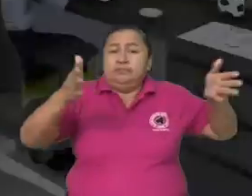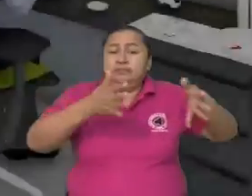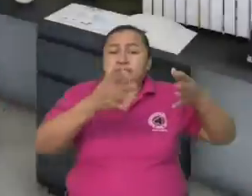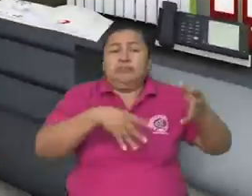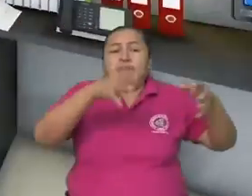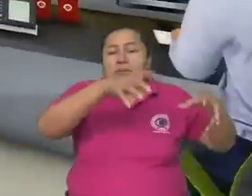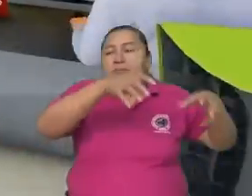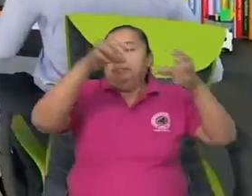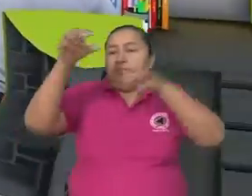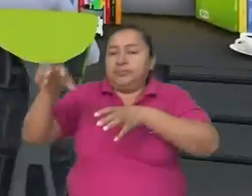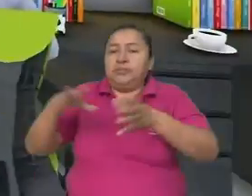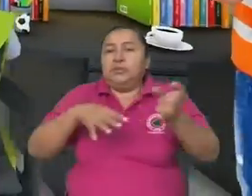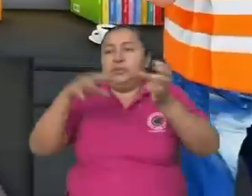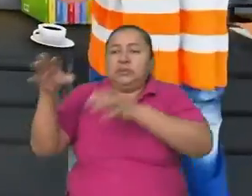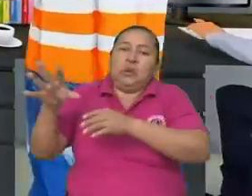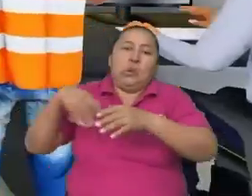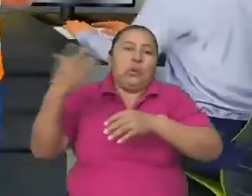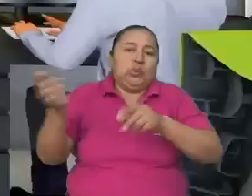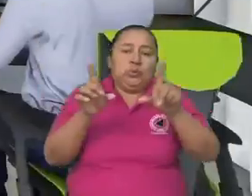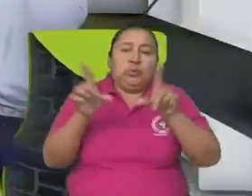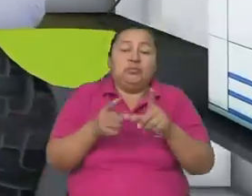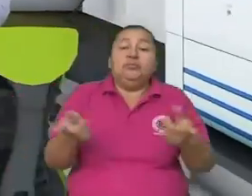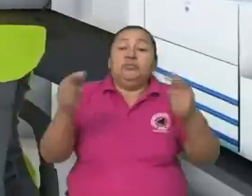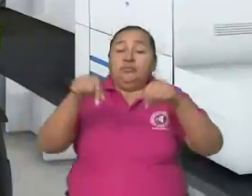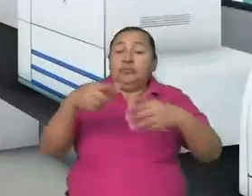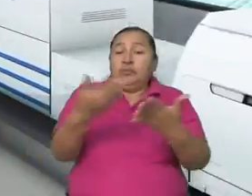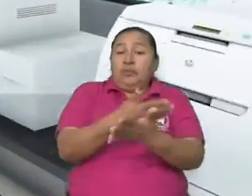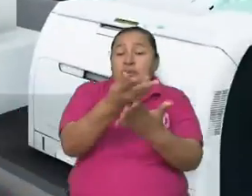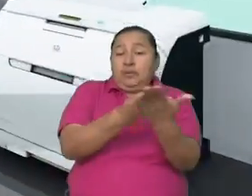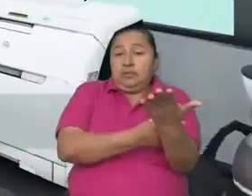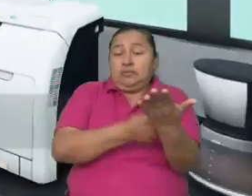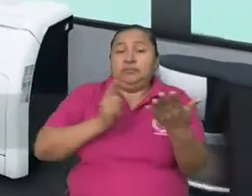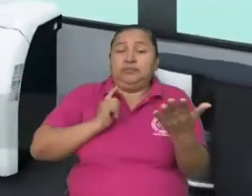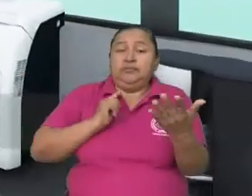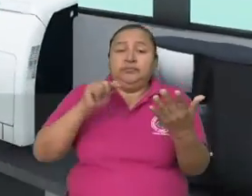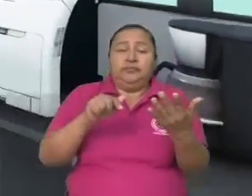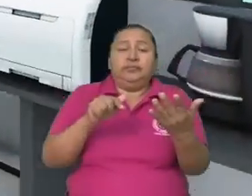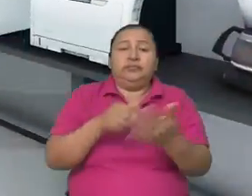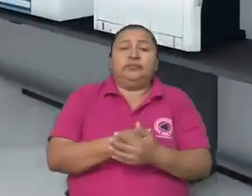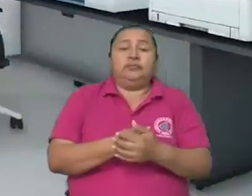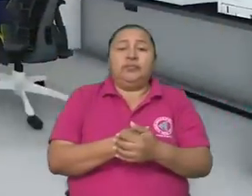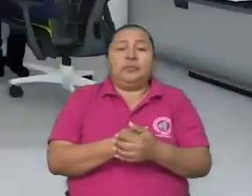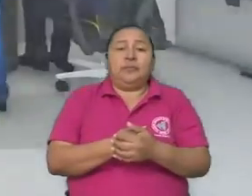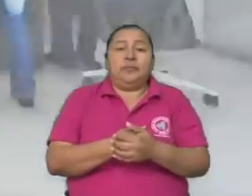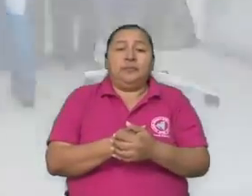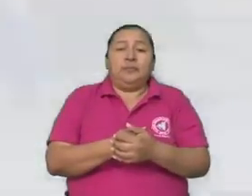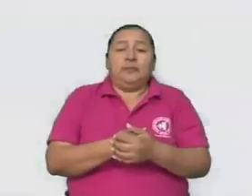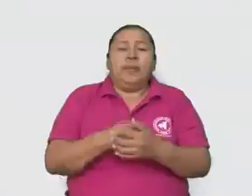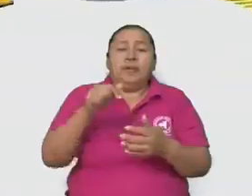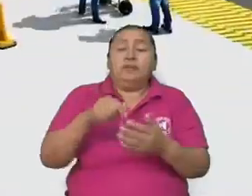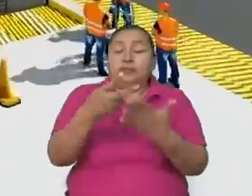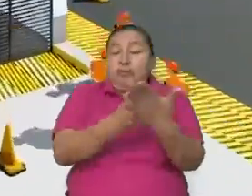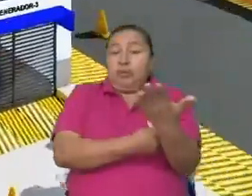trasladarlos a Icaco 1 y Icaco 2. Y ahora con el proyecto que tenemos en el proyecto